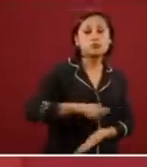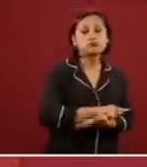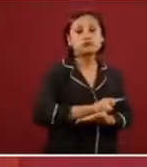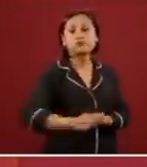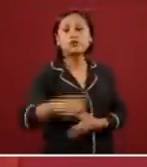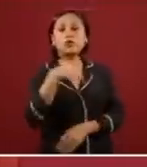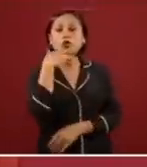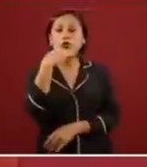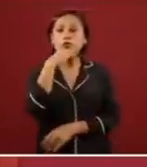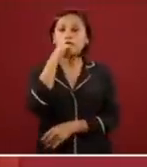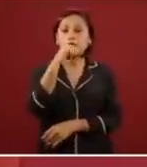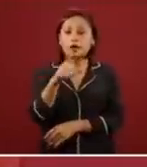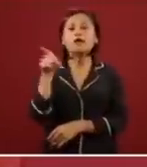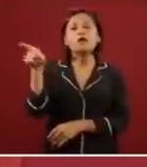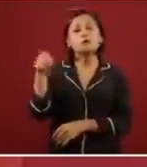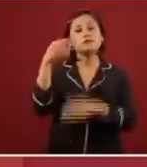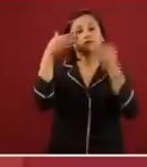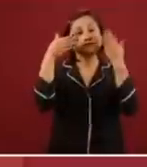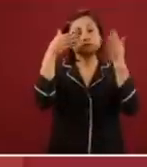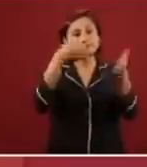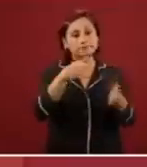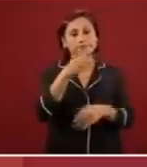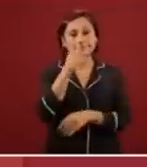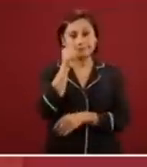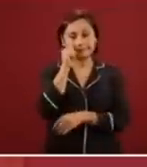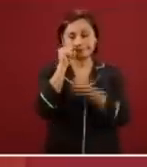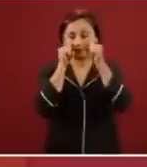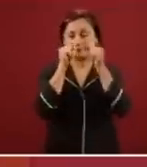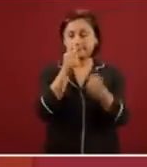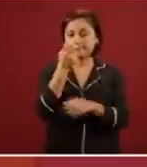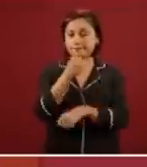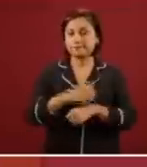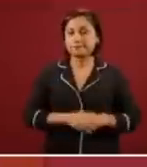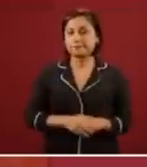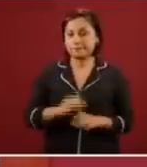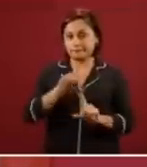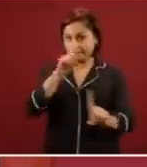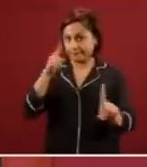Entonces, ese es el propósito. Ahora, la parte